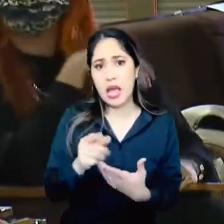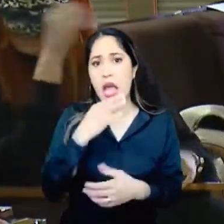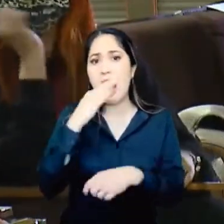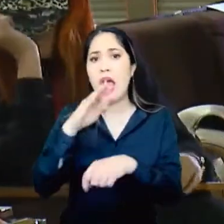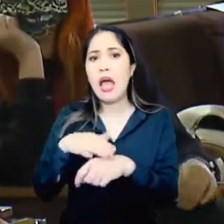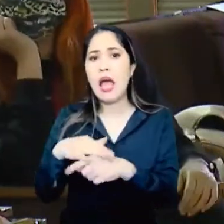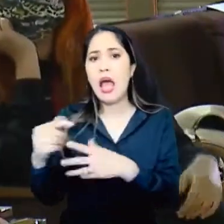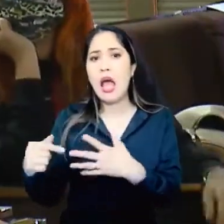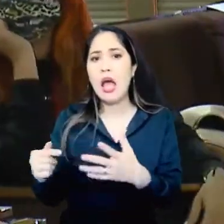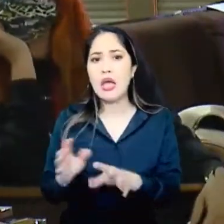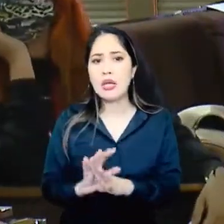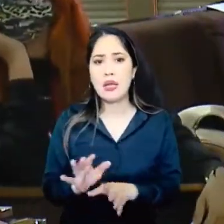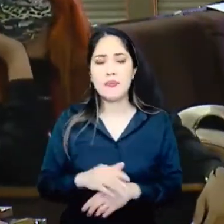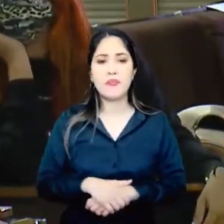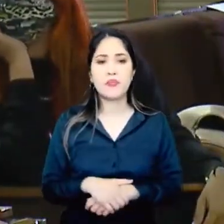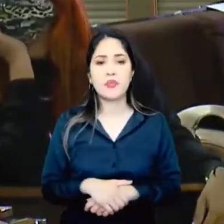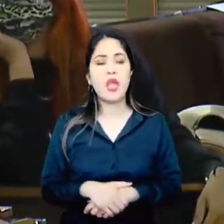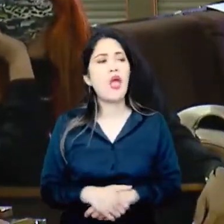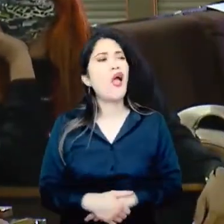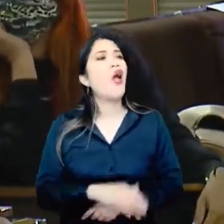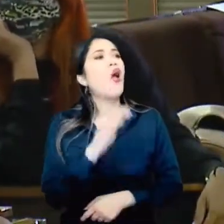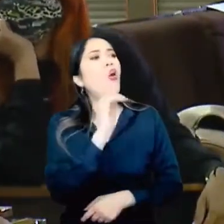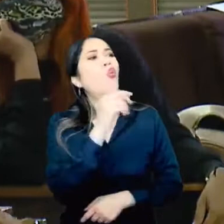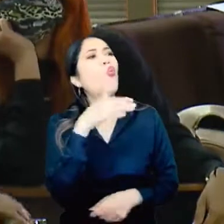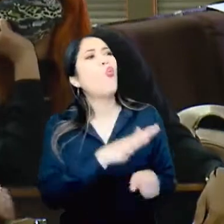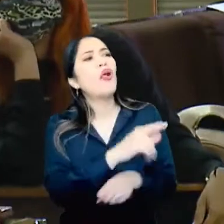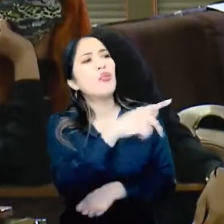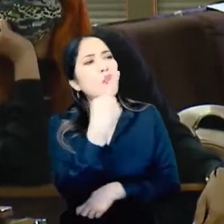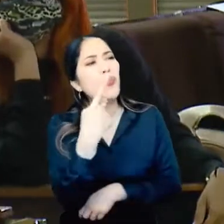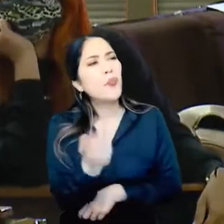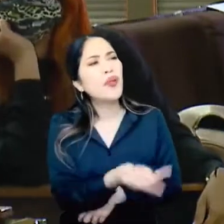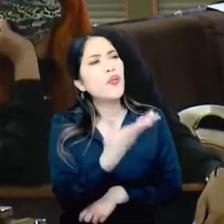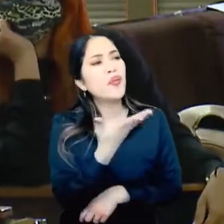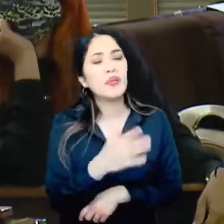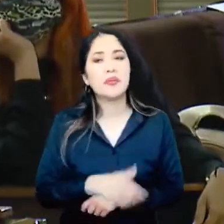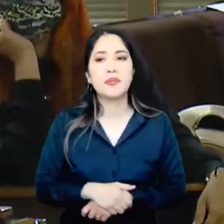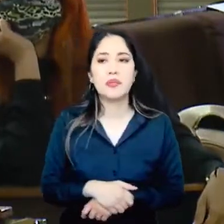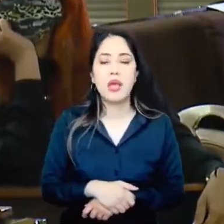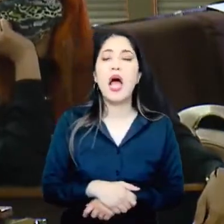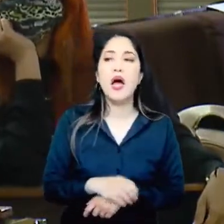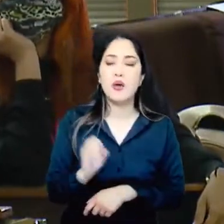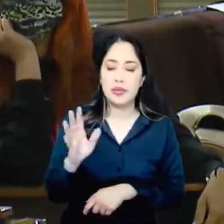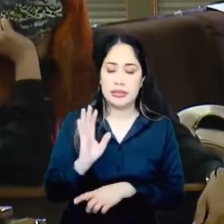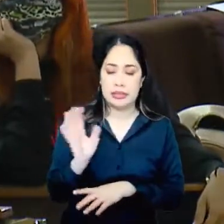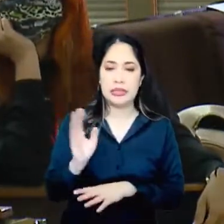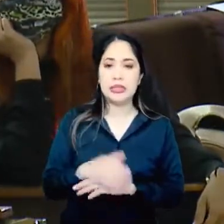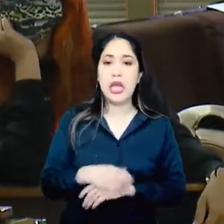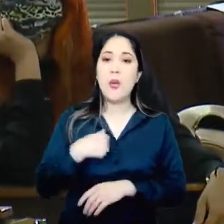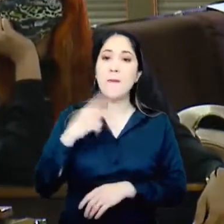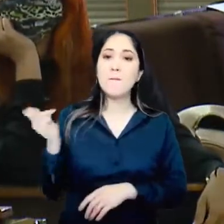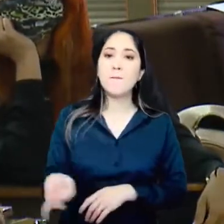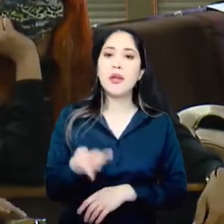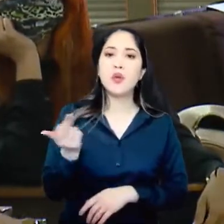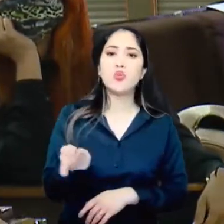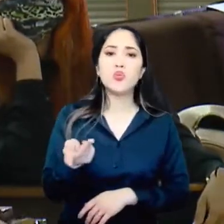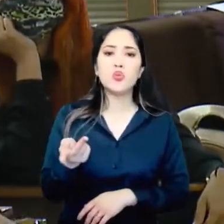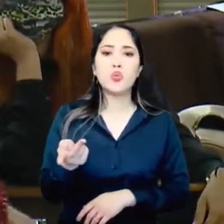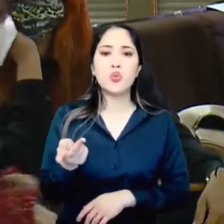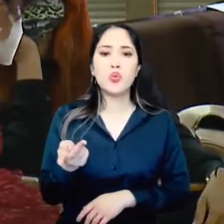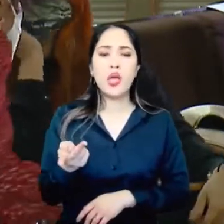tu pregunta? La pregunta, sí, la pregunta en sí, ya que vemos el despojo de todos estos